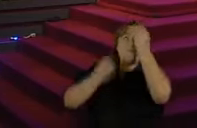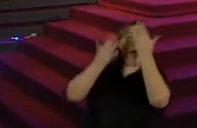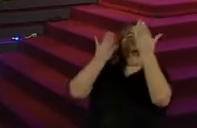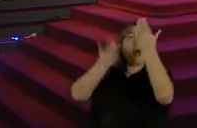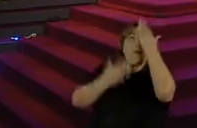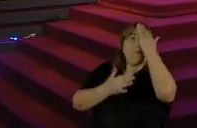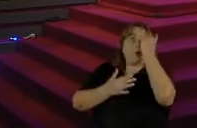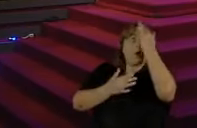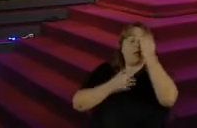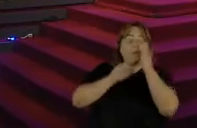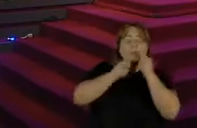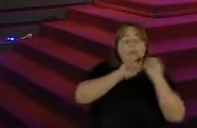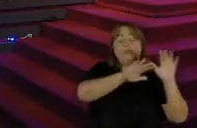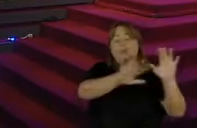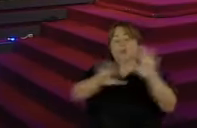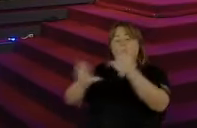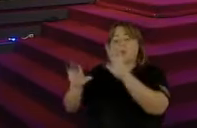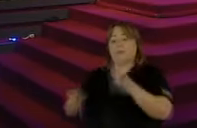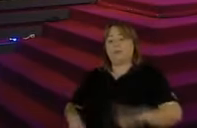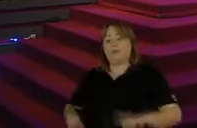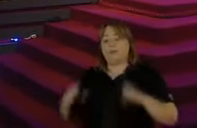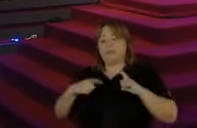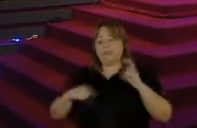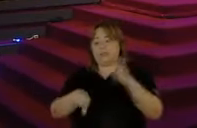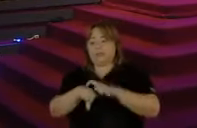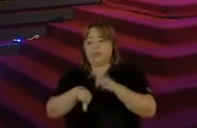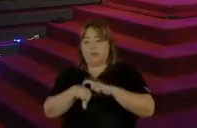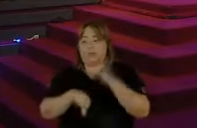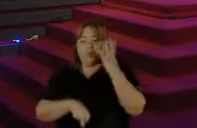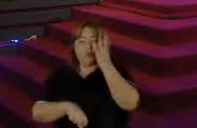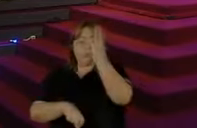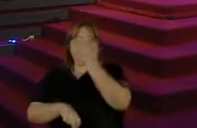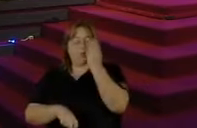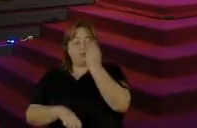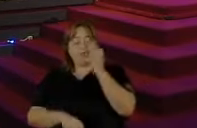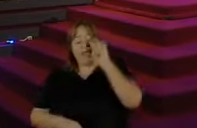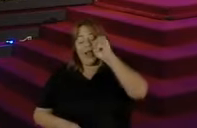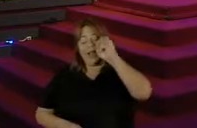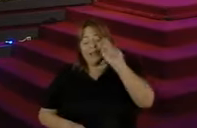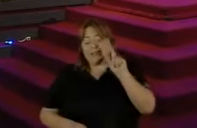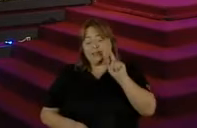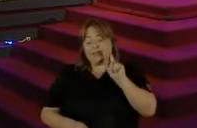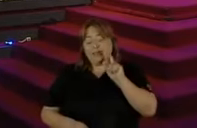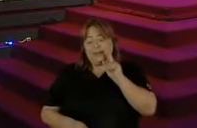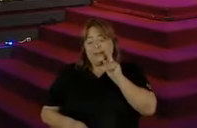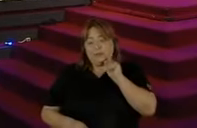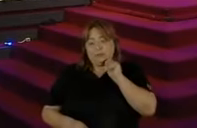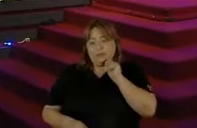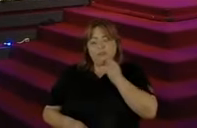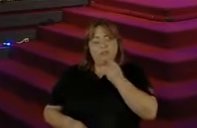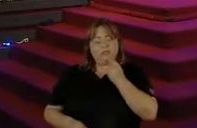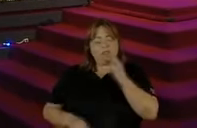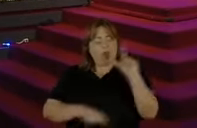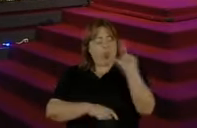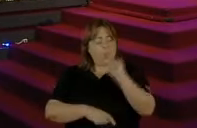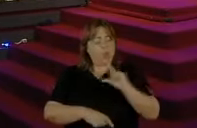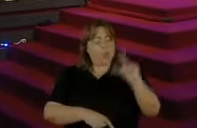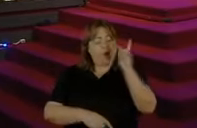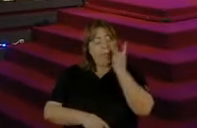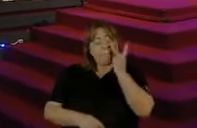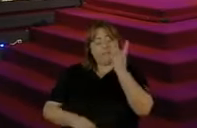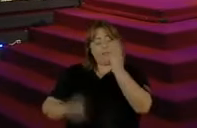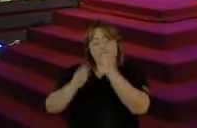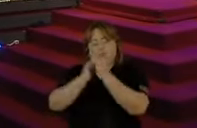Y estamos viviendo un tiempo hermoso. Como les dijo la pastora Elizabeth, los lunes aquí se está orando y realmente estamos viendo el fruto de nuestra